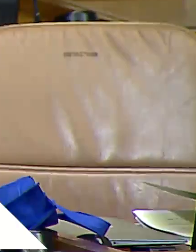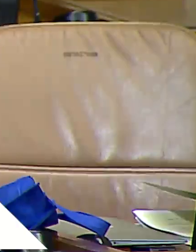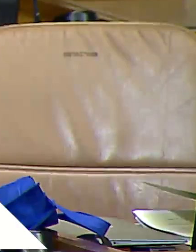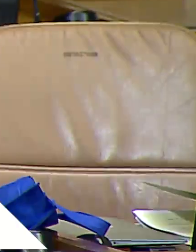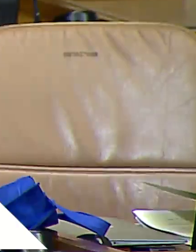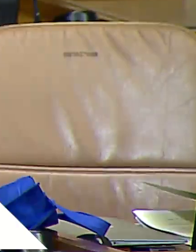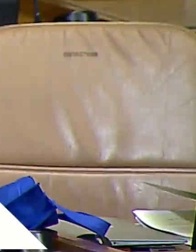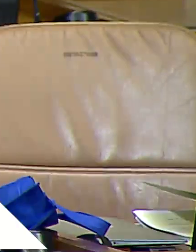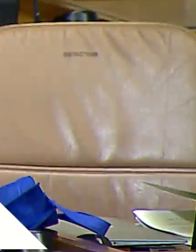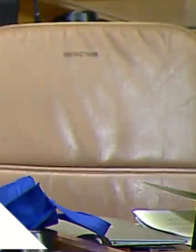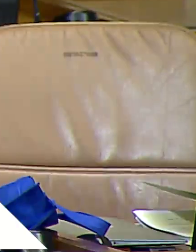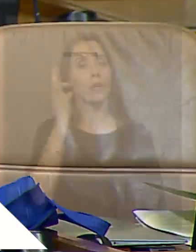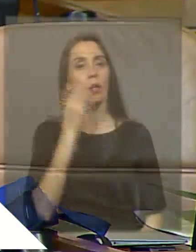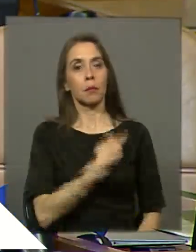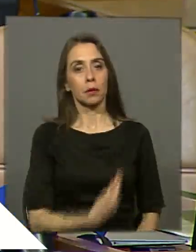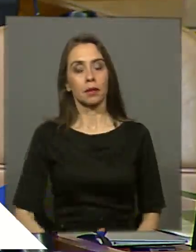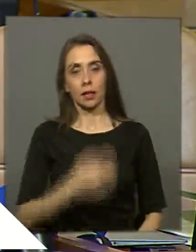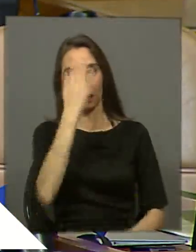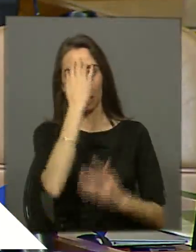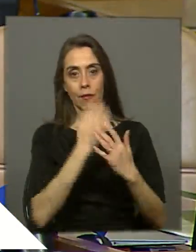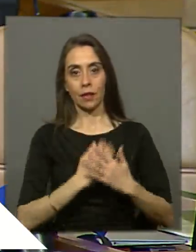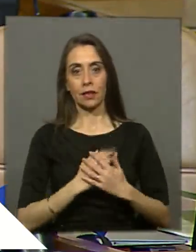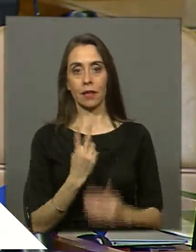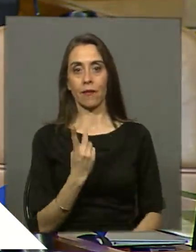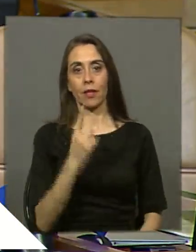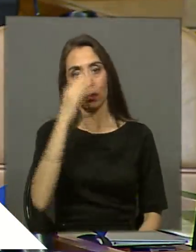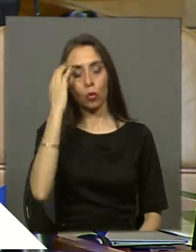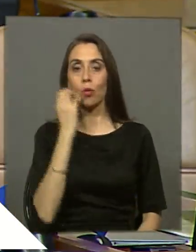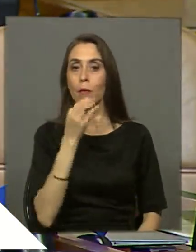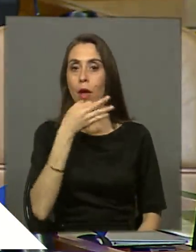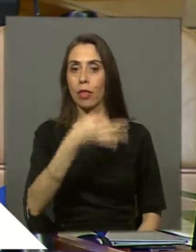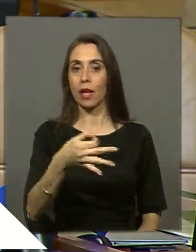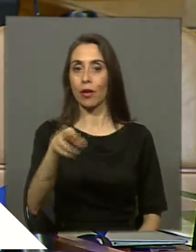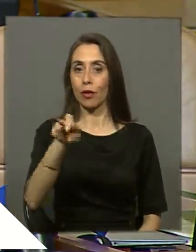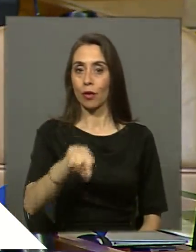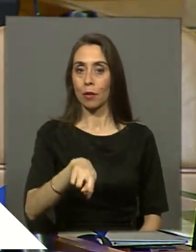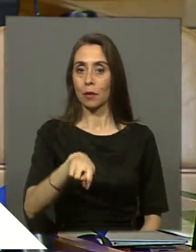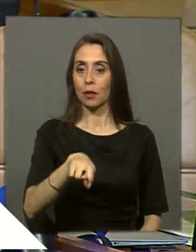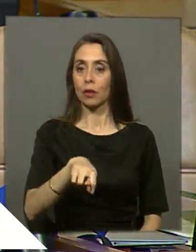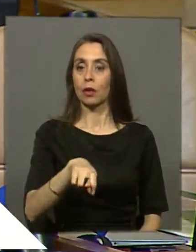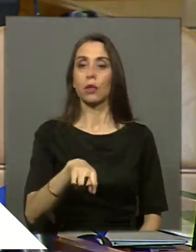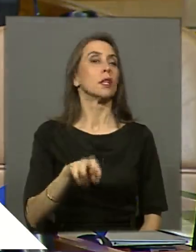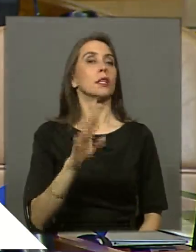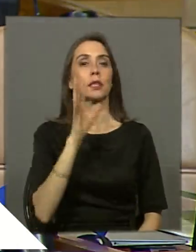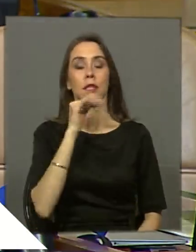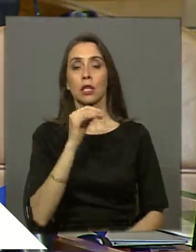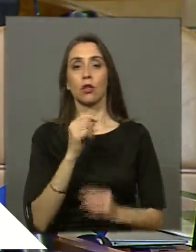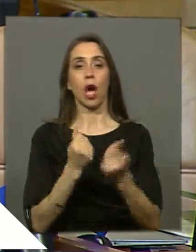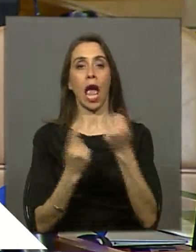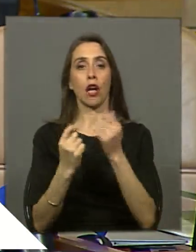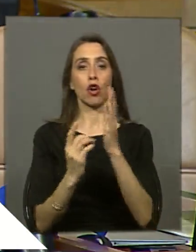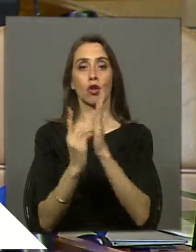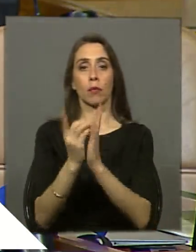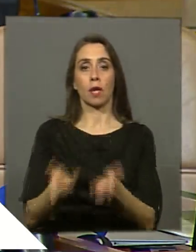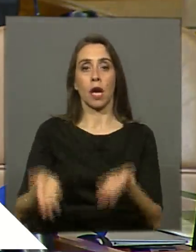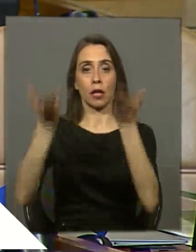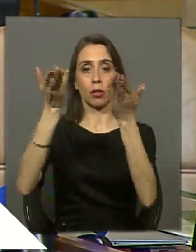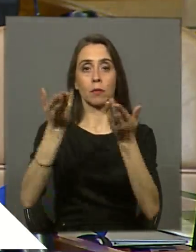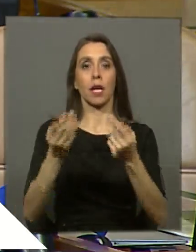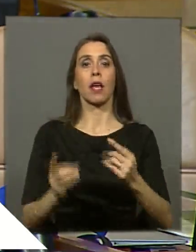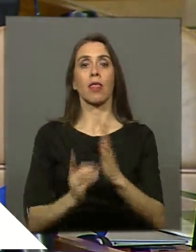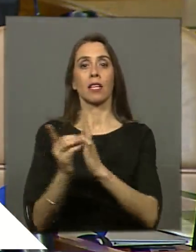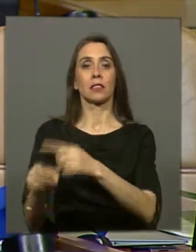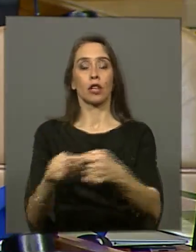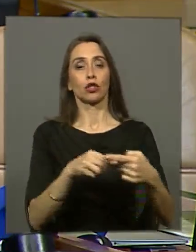como dijo la presidenta Bachelet y lo repito el día 21 de mayo si no hay crecimiento económico el desarrollo social es una